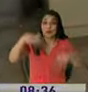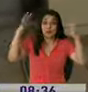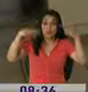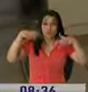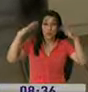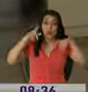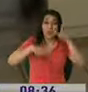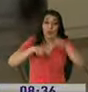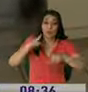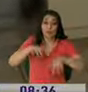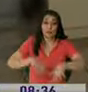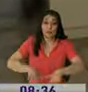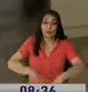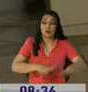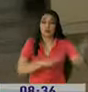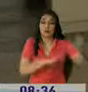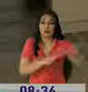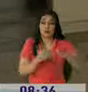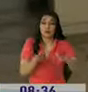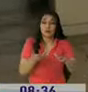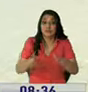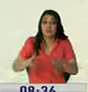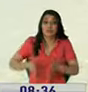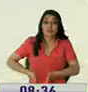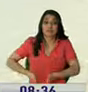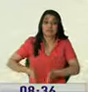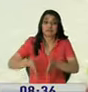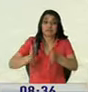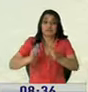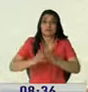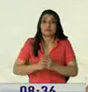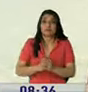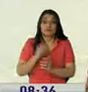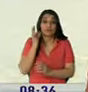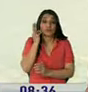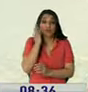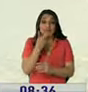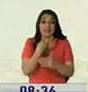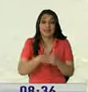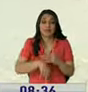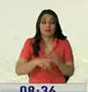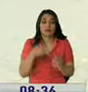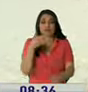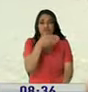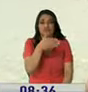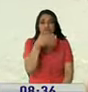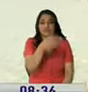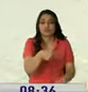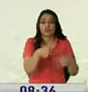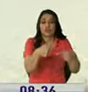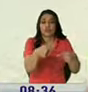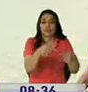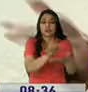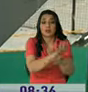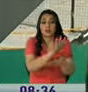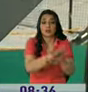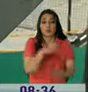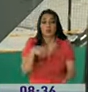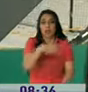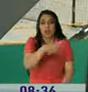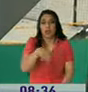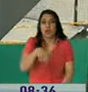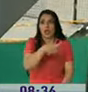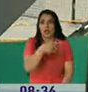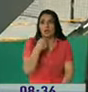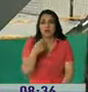muchos deslaves y también el Altingo está afectada a la carretera. Lorena Cubi, quien retira a sus hijos todos los días en una institución educativa, señala